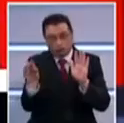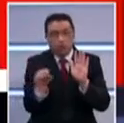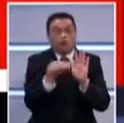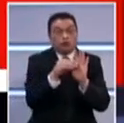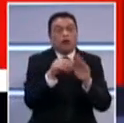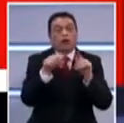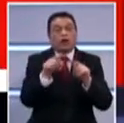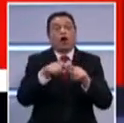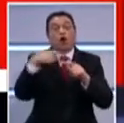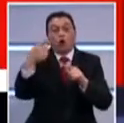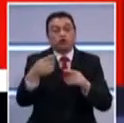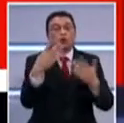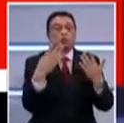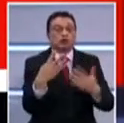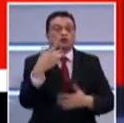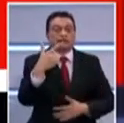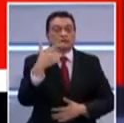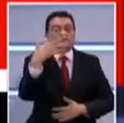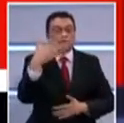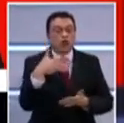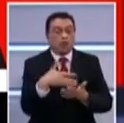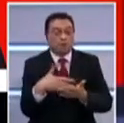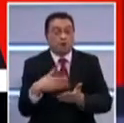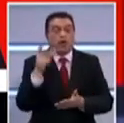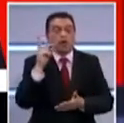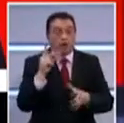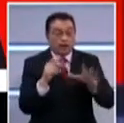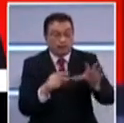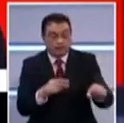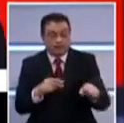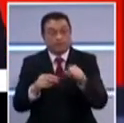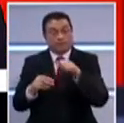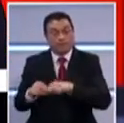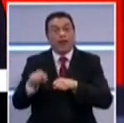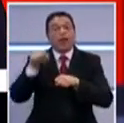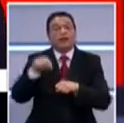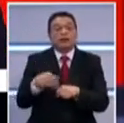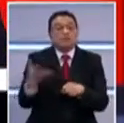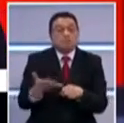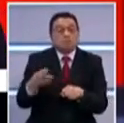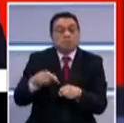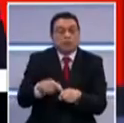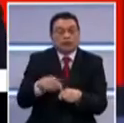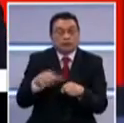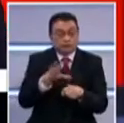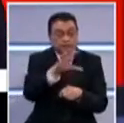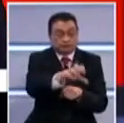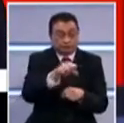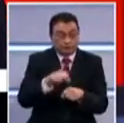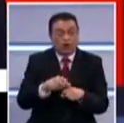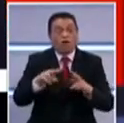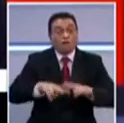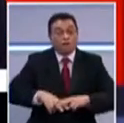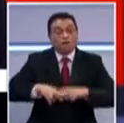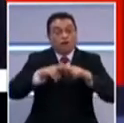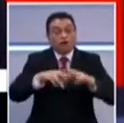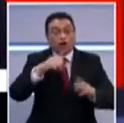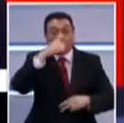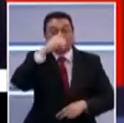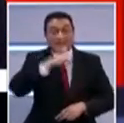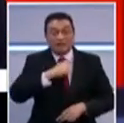tomar estos otros 475 millones de dólares y que en la práctica tomar los fondos reservados